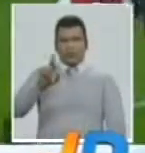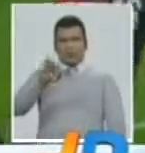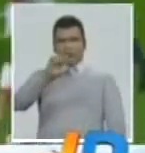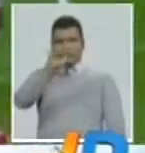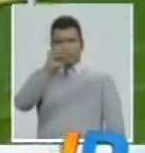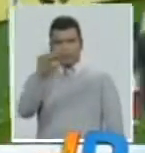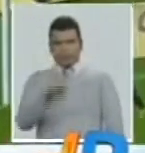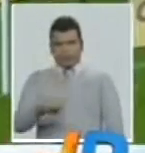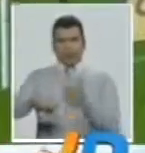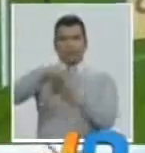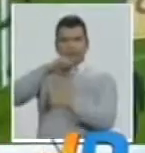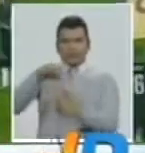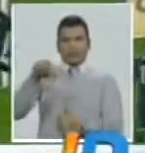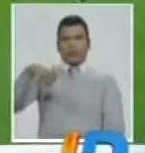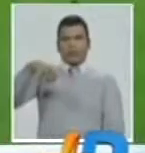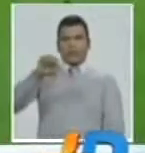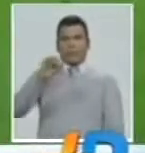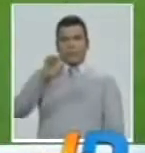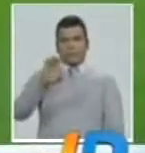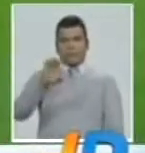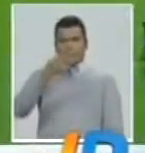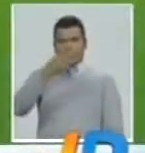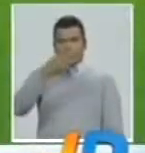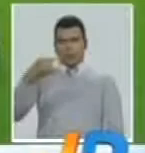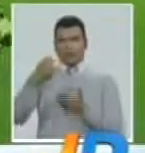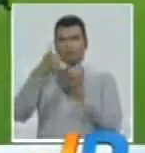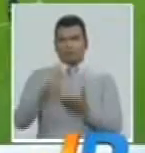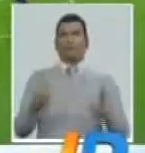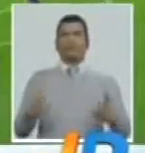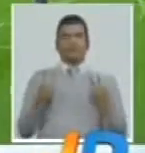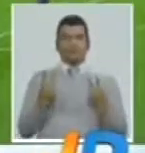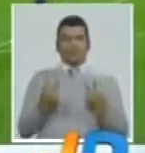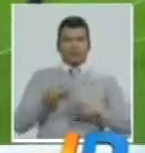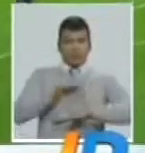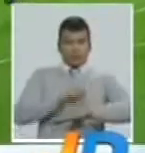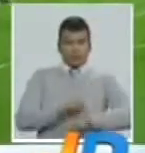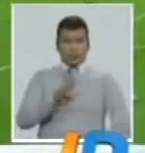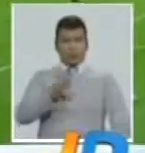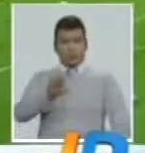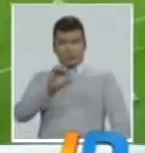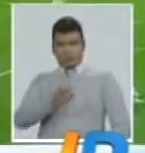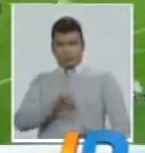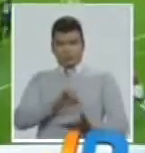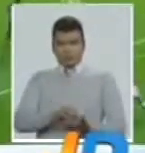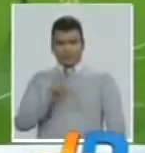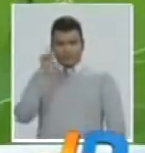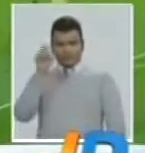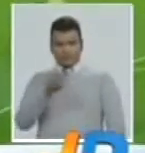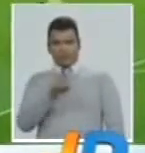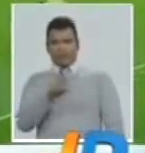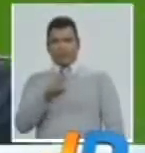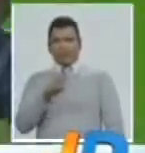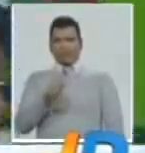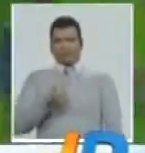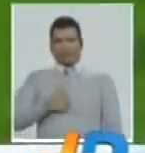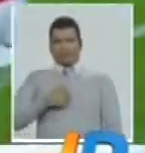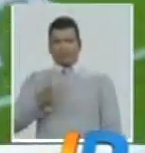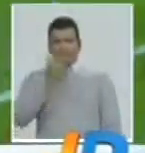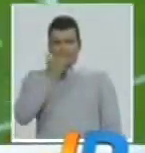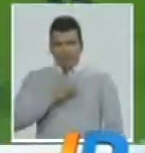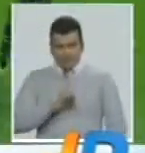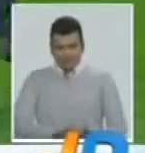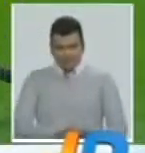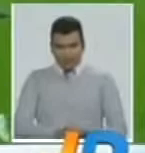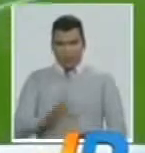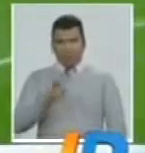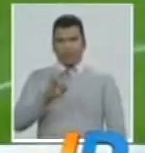es Luis Páez para el 2-2. Pero sobre el minuto 70, Luis Carlos Arias aprovecha pase de Cuero luego de un error en la marca para sellar